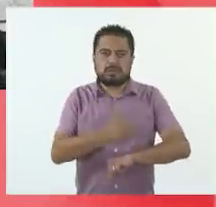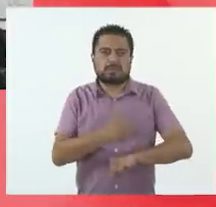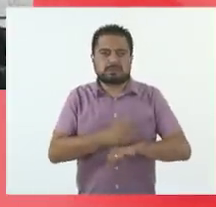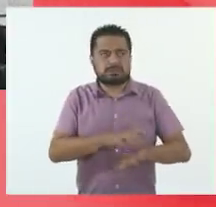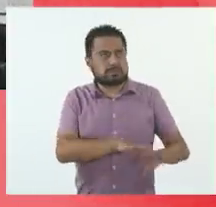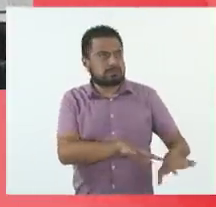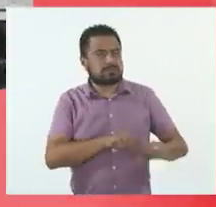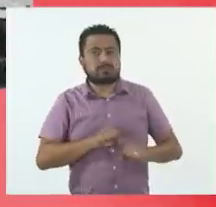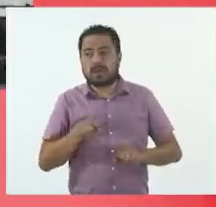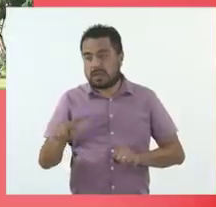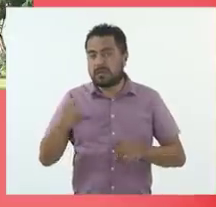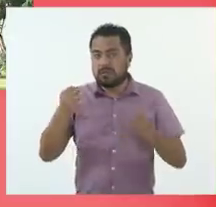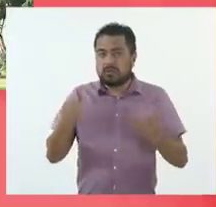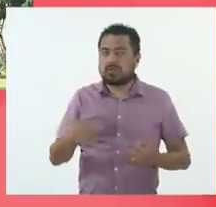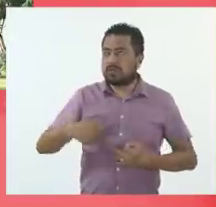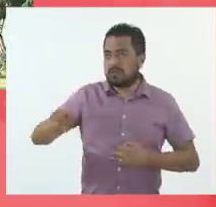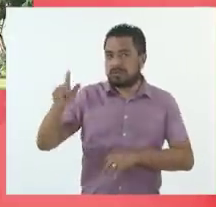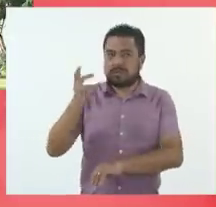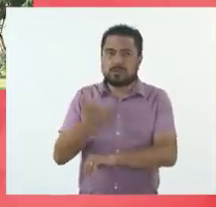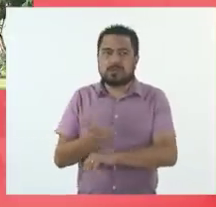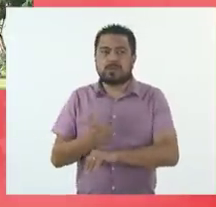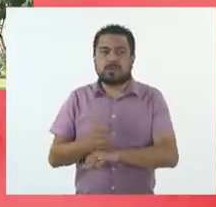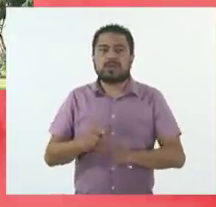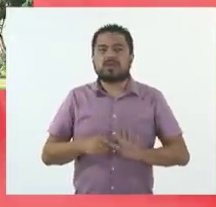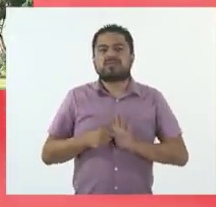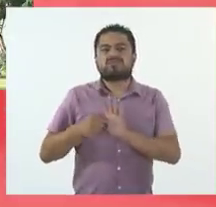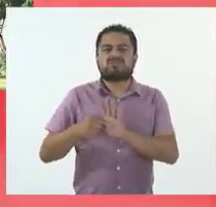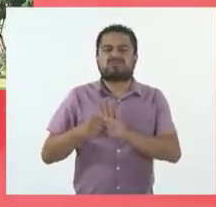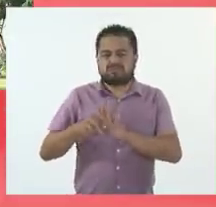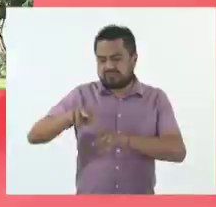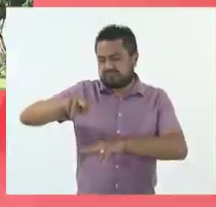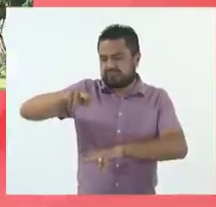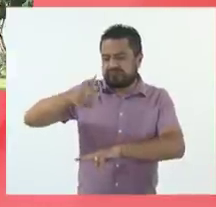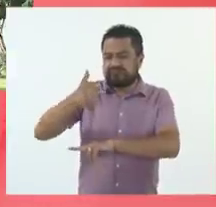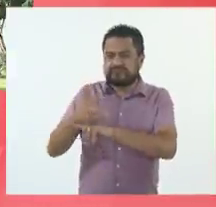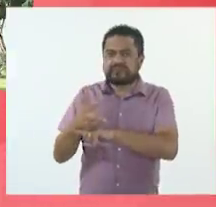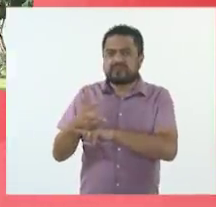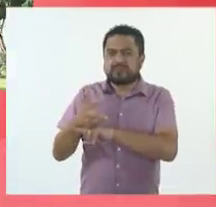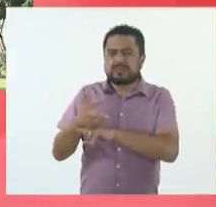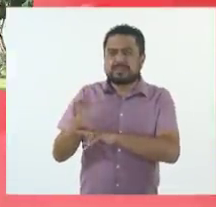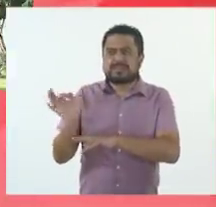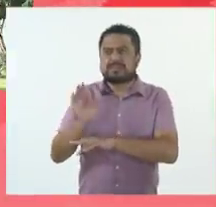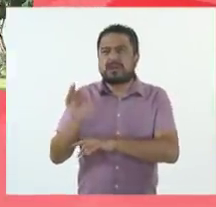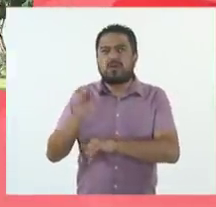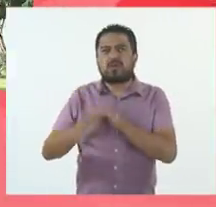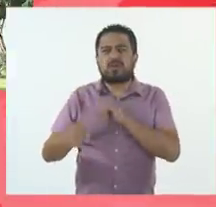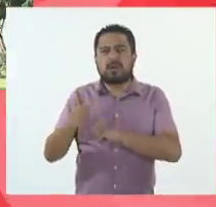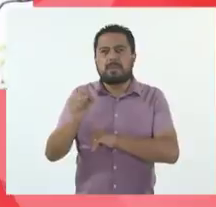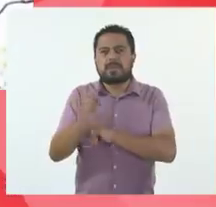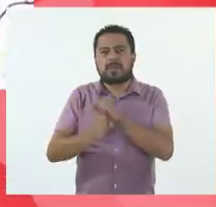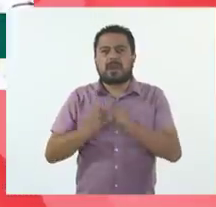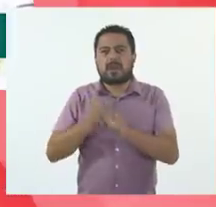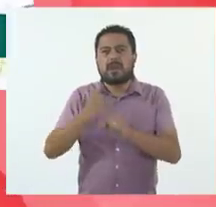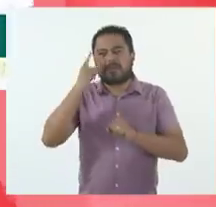Unidos. Es norteamericana. Ha estado en exhibición aquí los últimos quizás 20